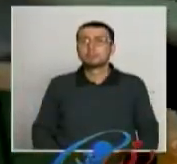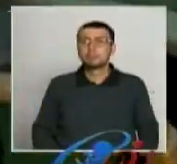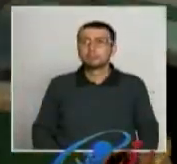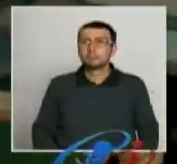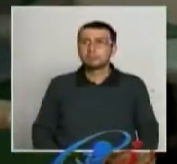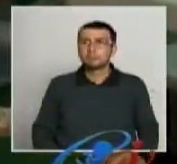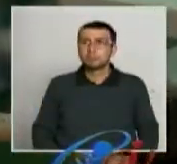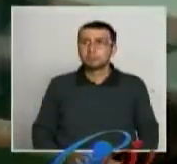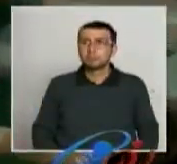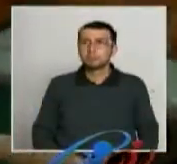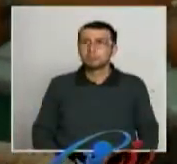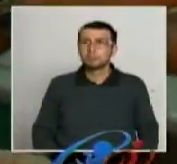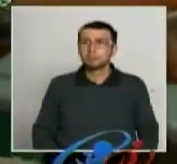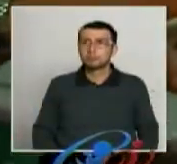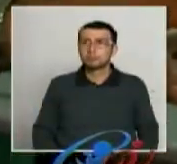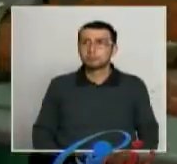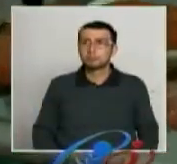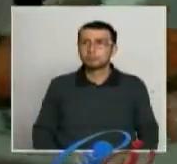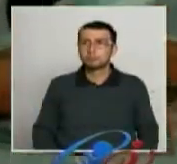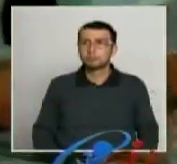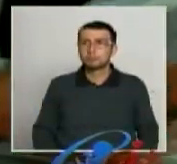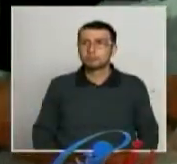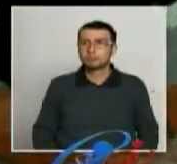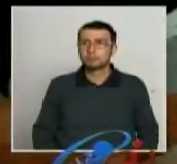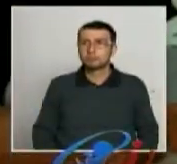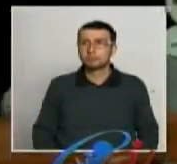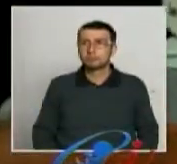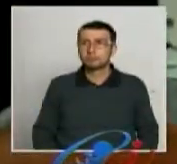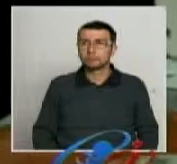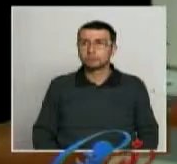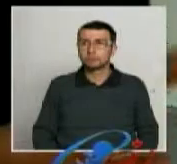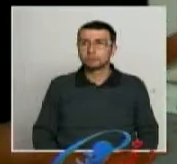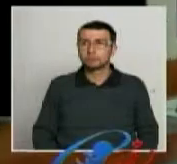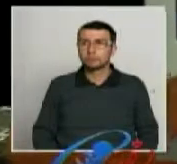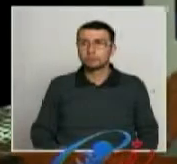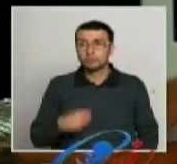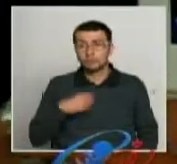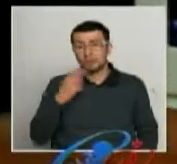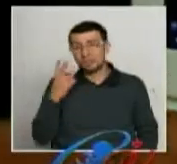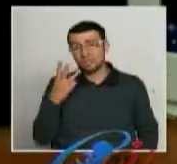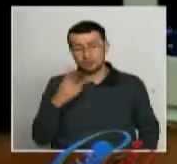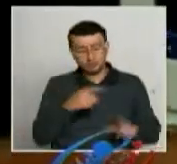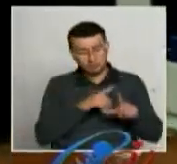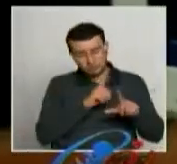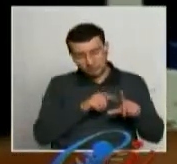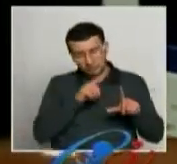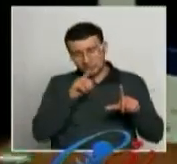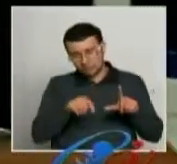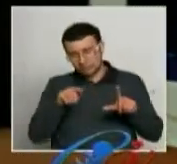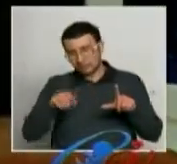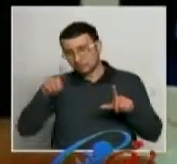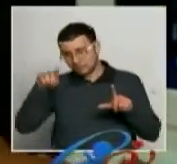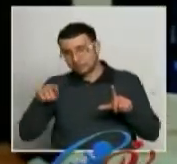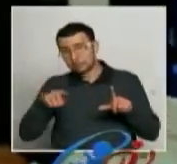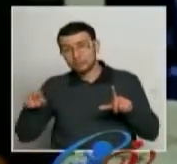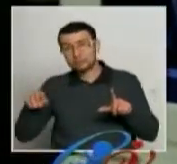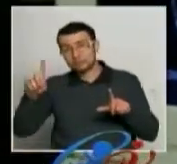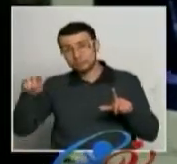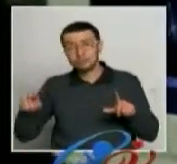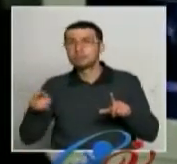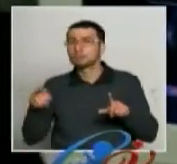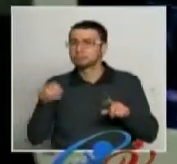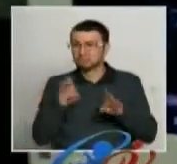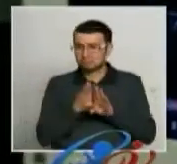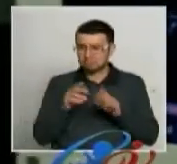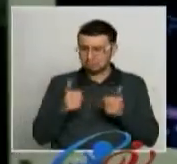Ahí están las tres fases, 1, 2, 3 fases, tenemos onda trifásica, es una onda muy buena. O